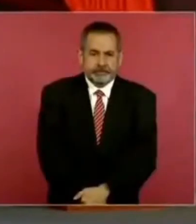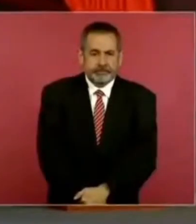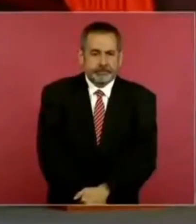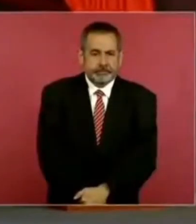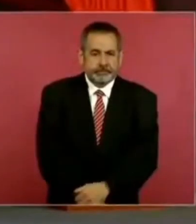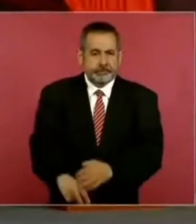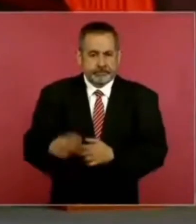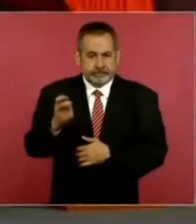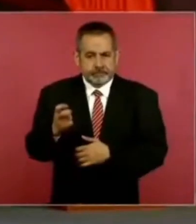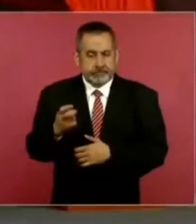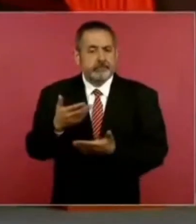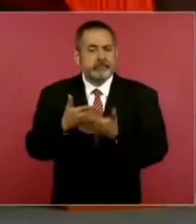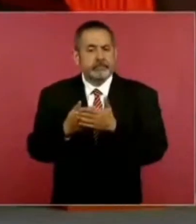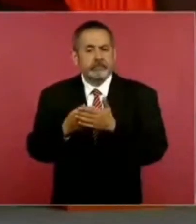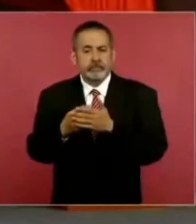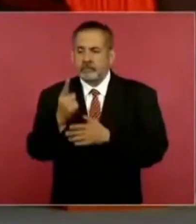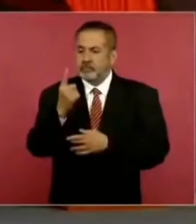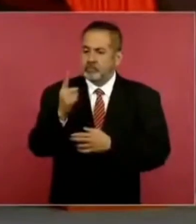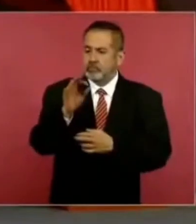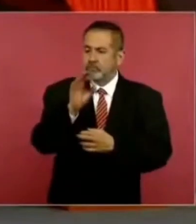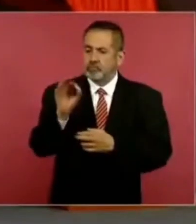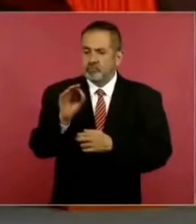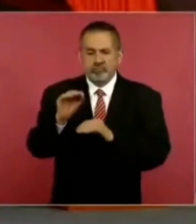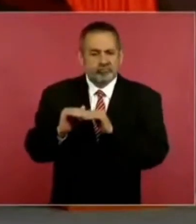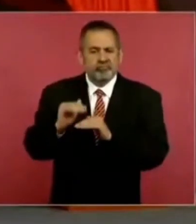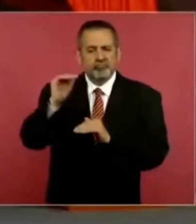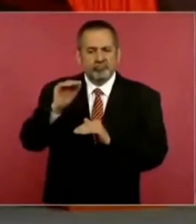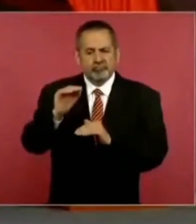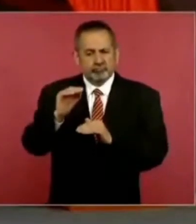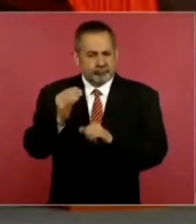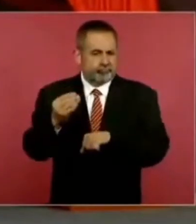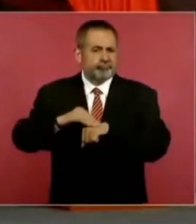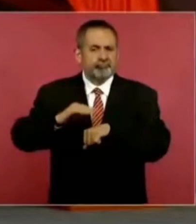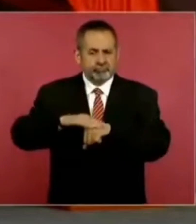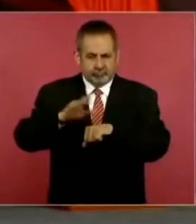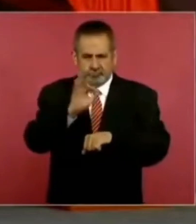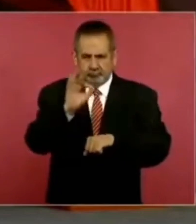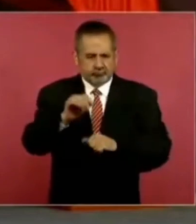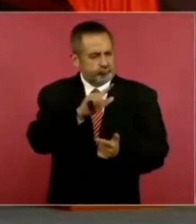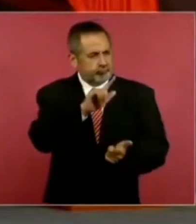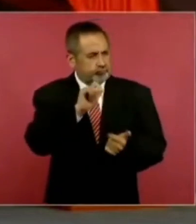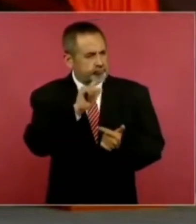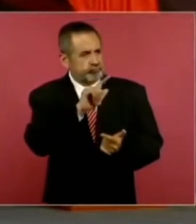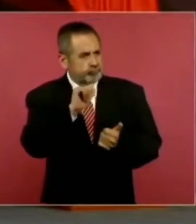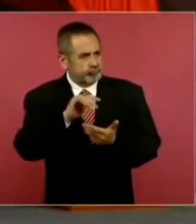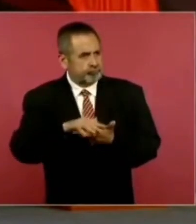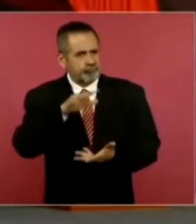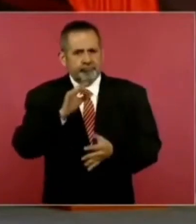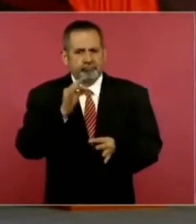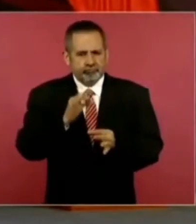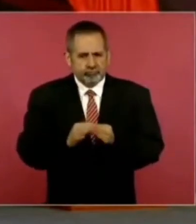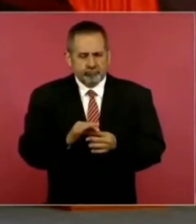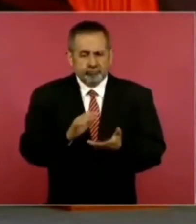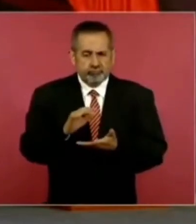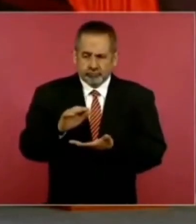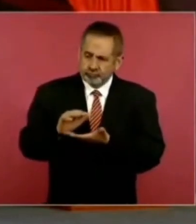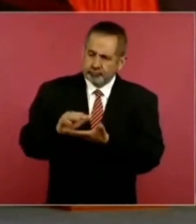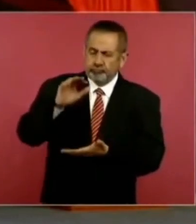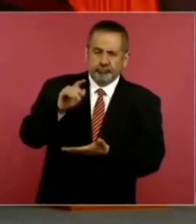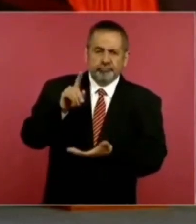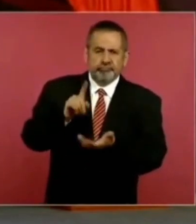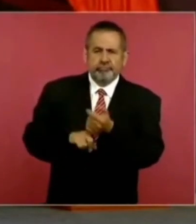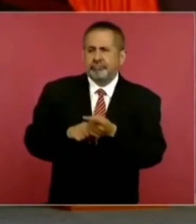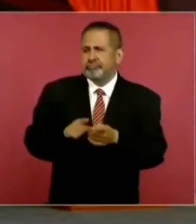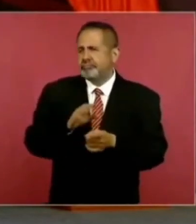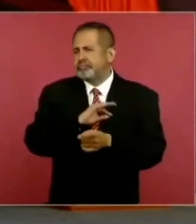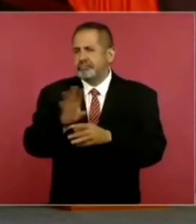3.953.000. Traemos 1% en términos reales arriba. Aquí, nominal,